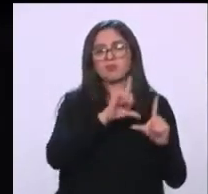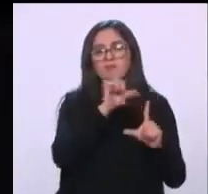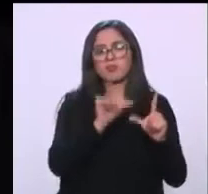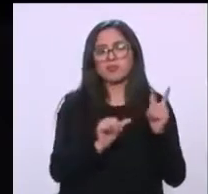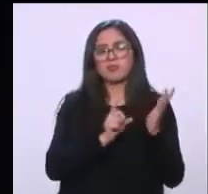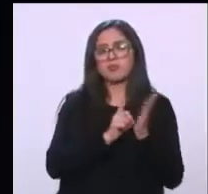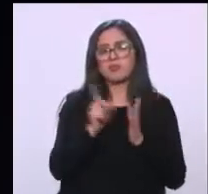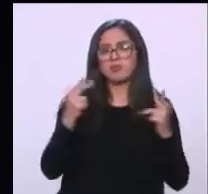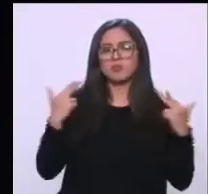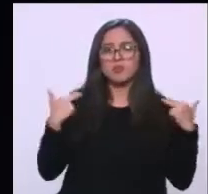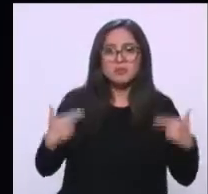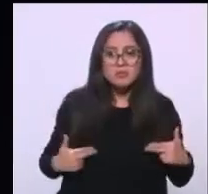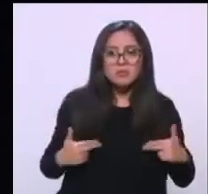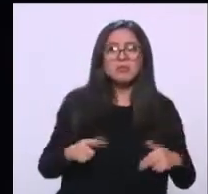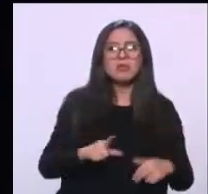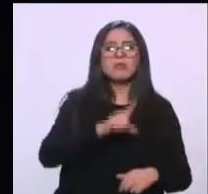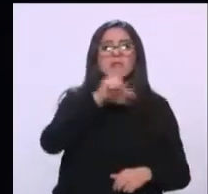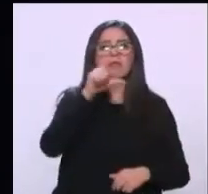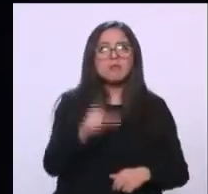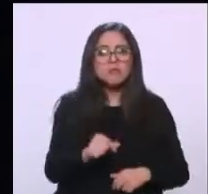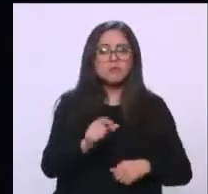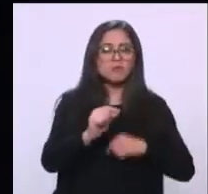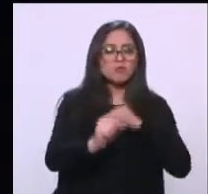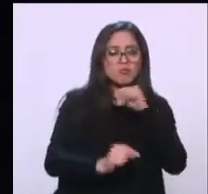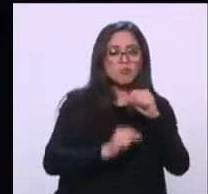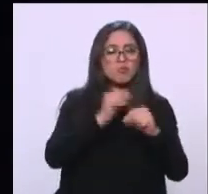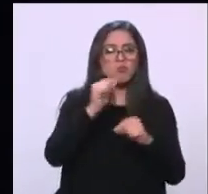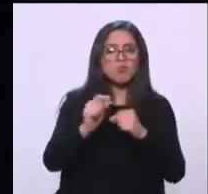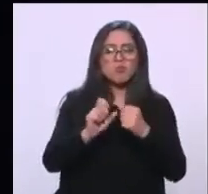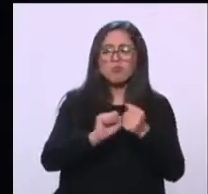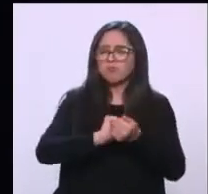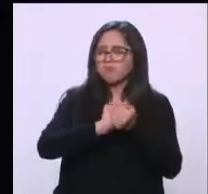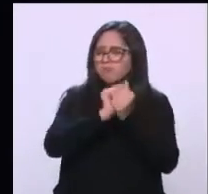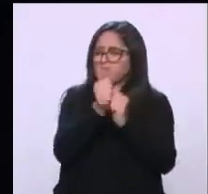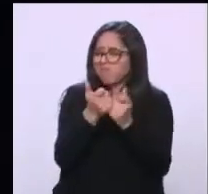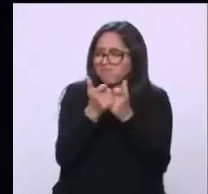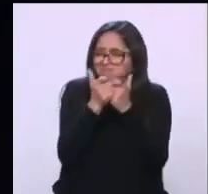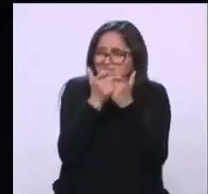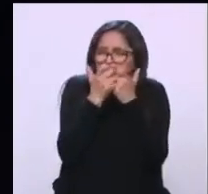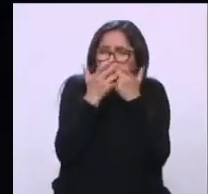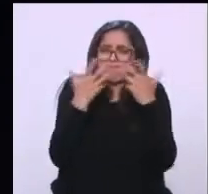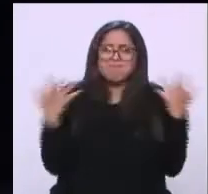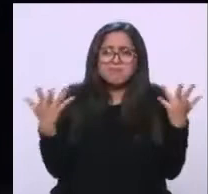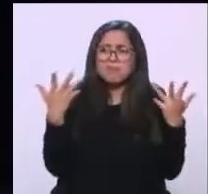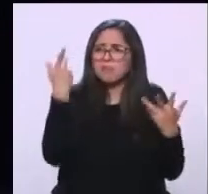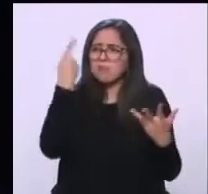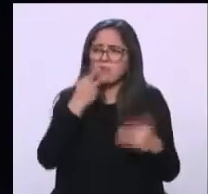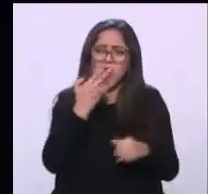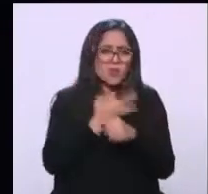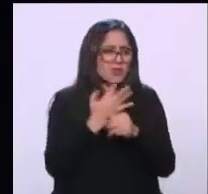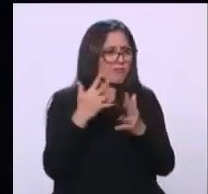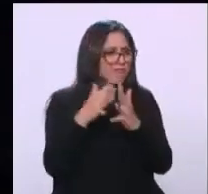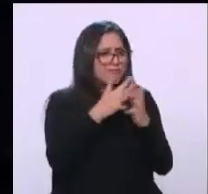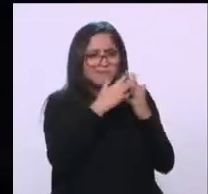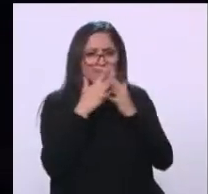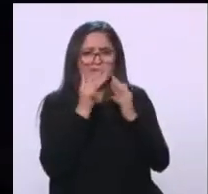Derechos Humanos, y esto empieza a crecer como espuma de una manera que de pronto poco se entiende. ¿Qué piensan?